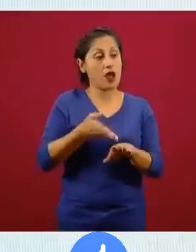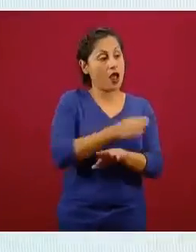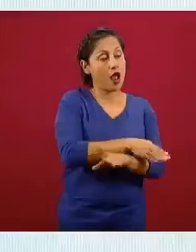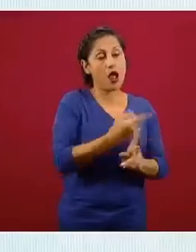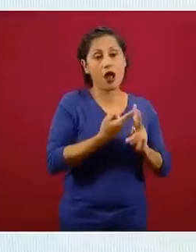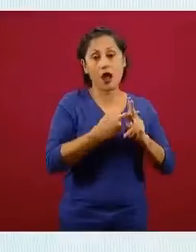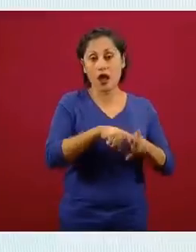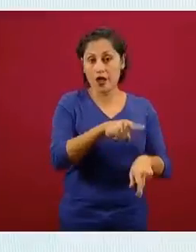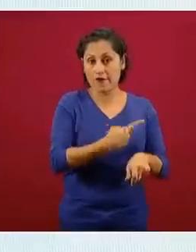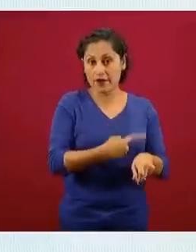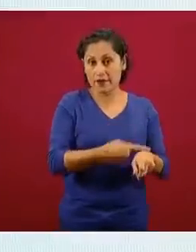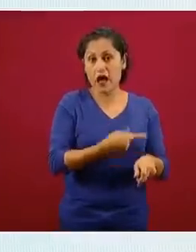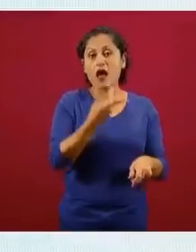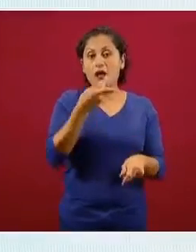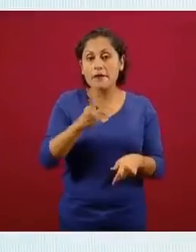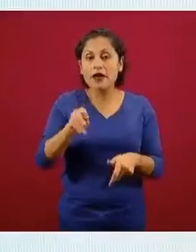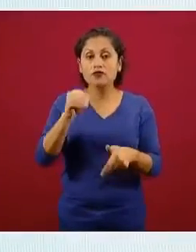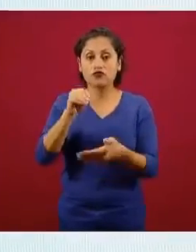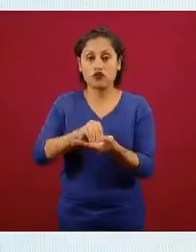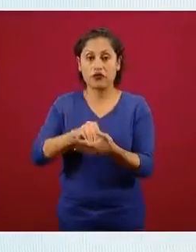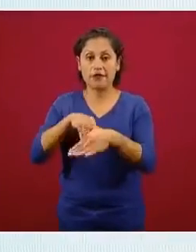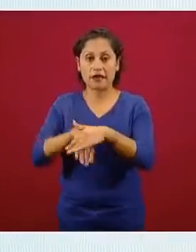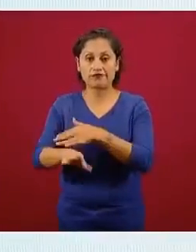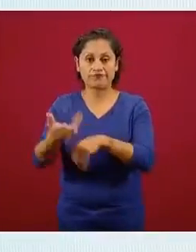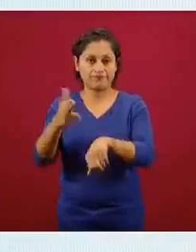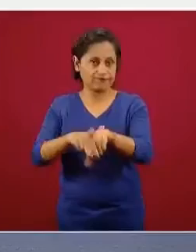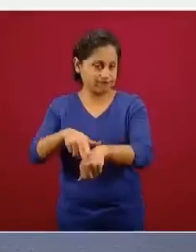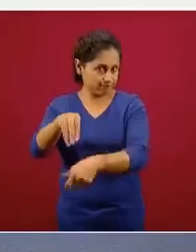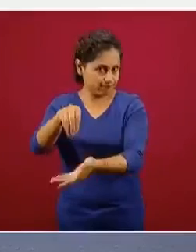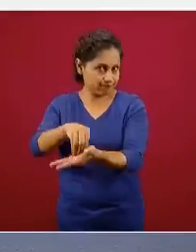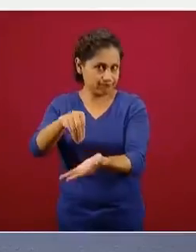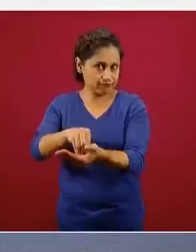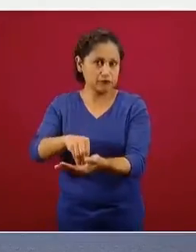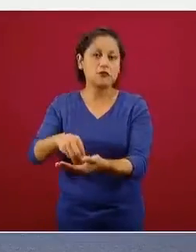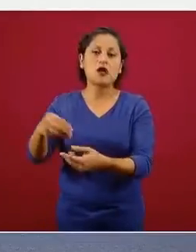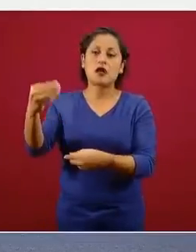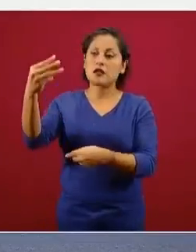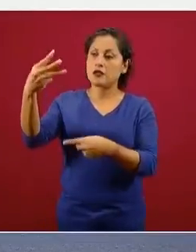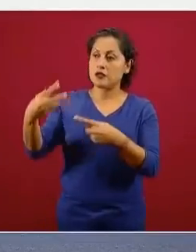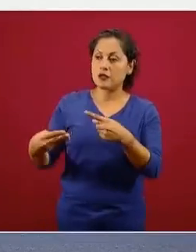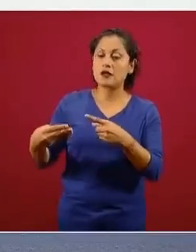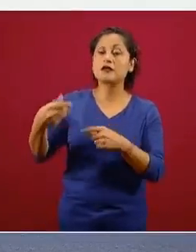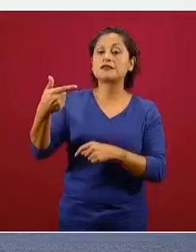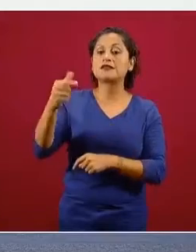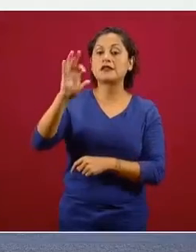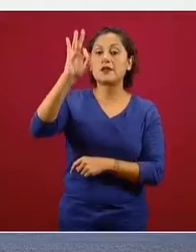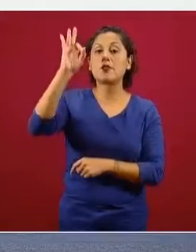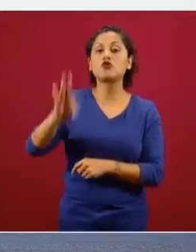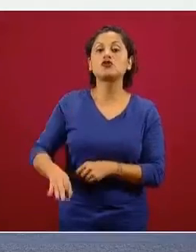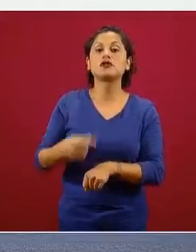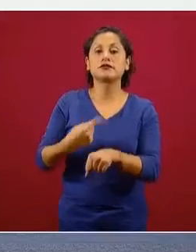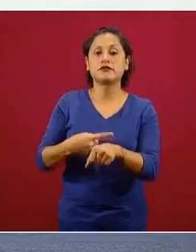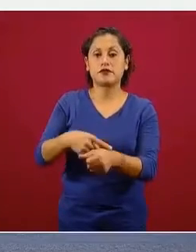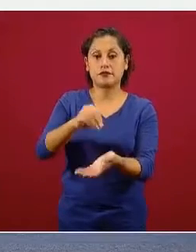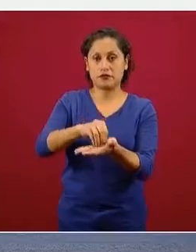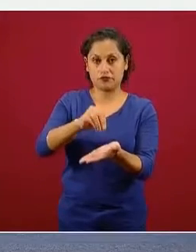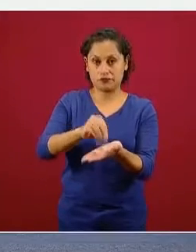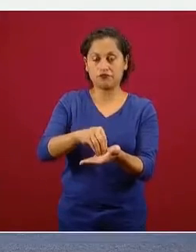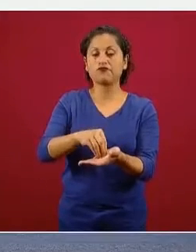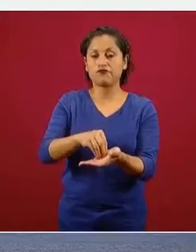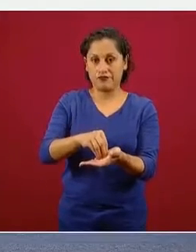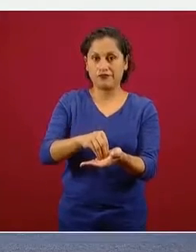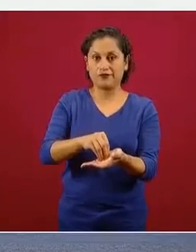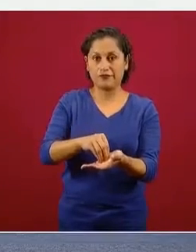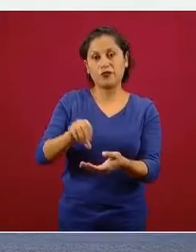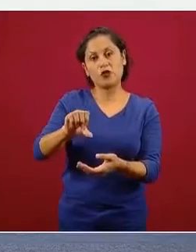en los últimos 15 días. Y se ha reducido a 7% la epidemia activa y la tendencia es